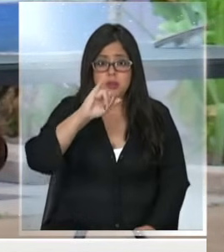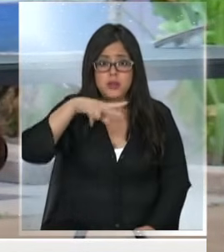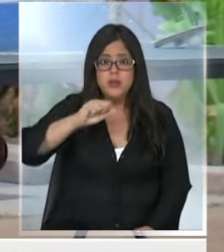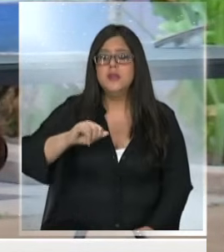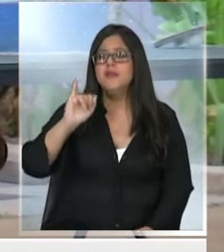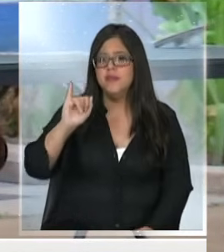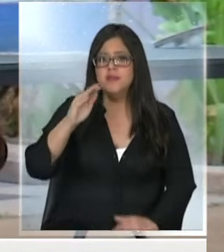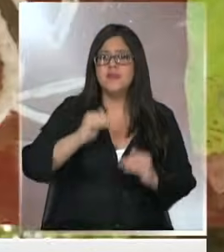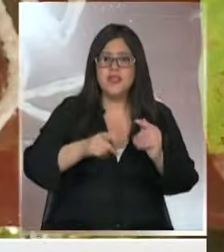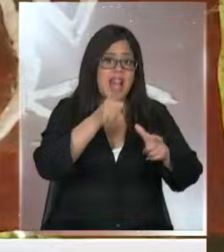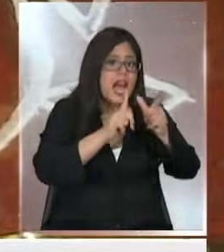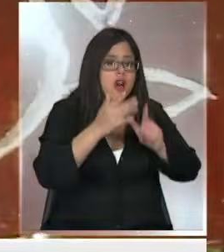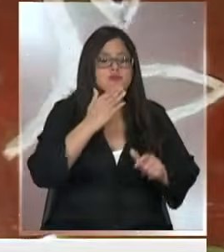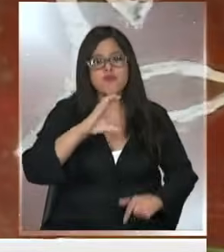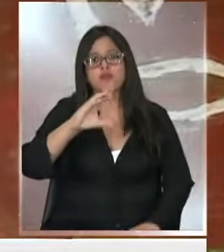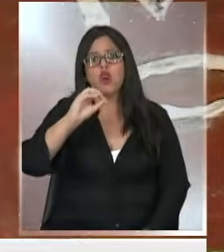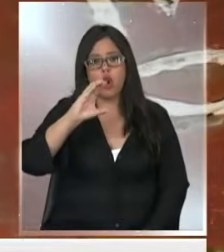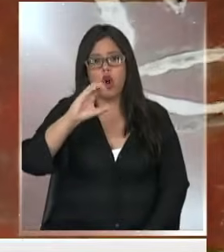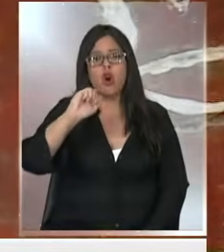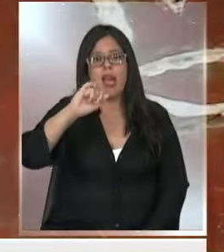entre cocaína y alcohol.